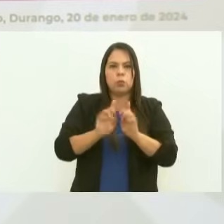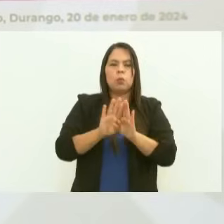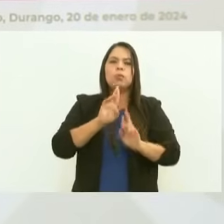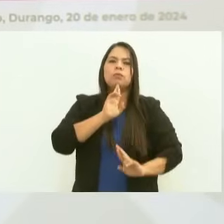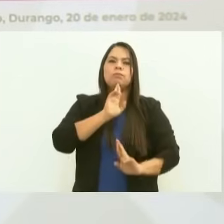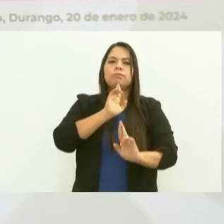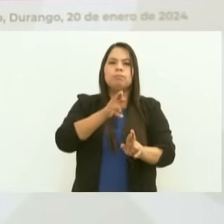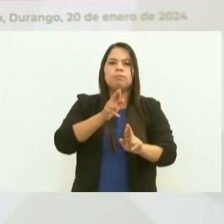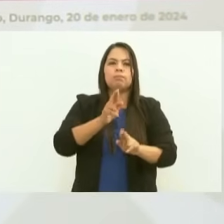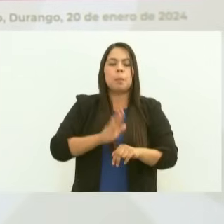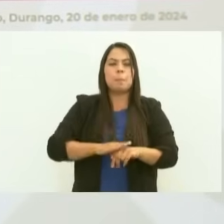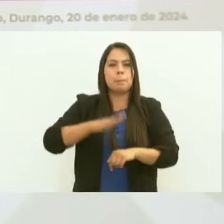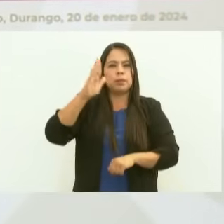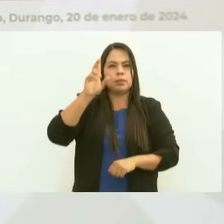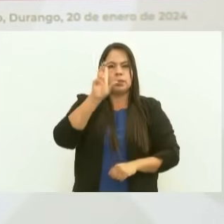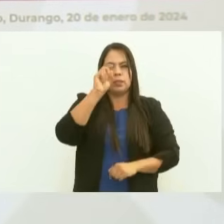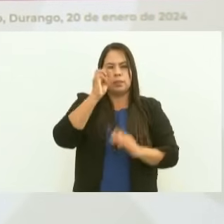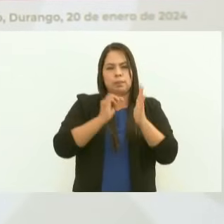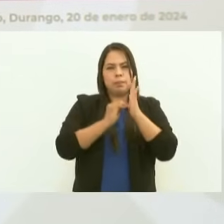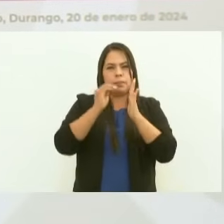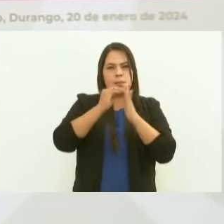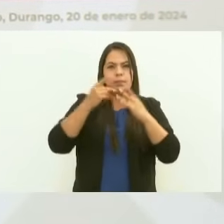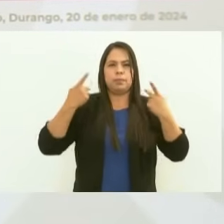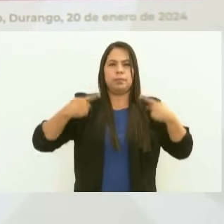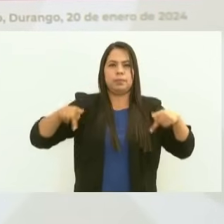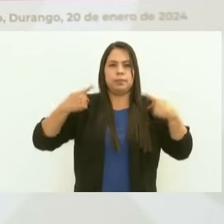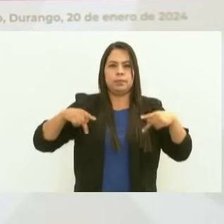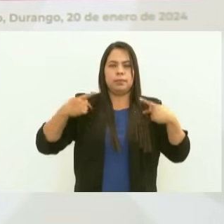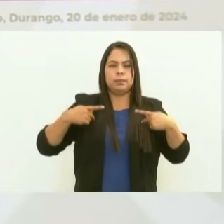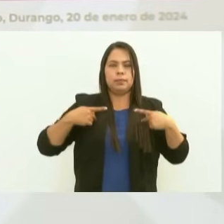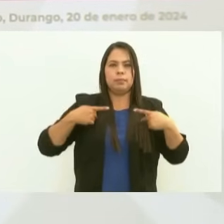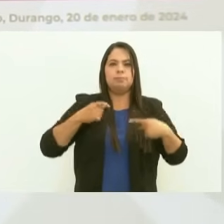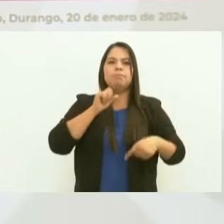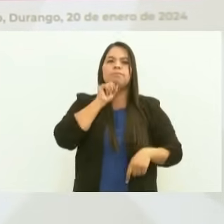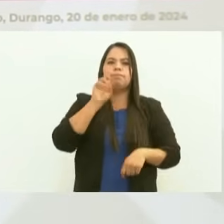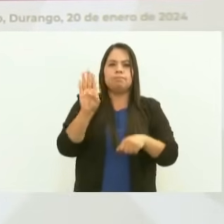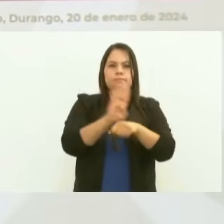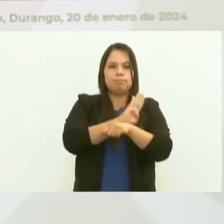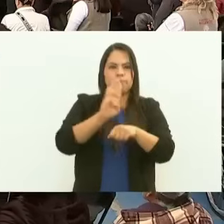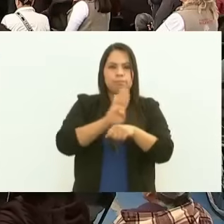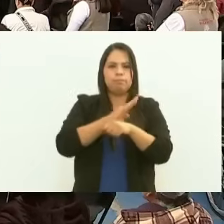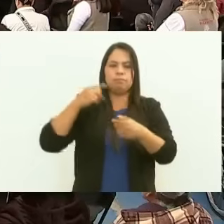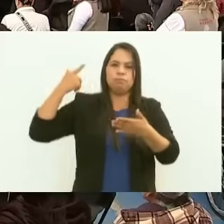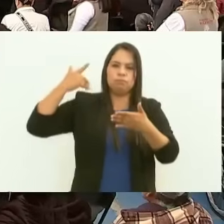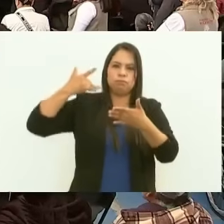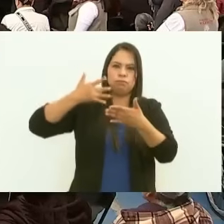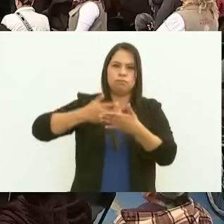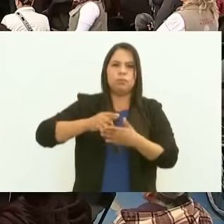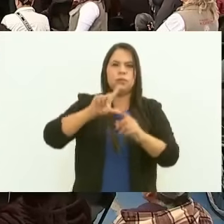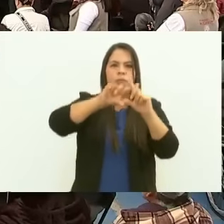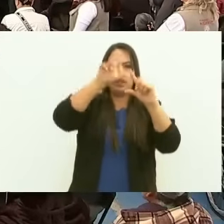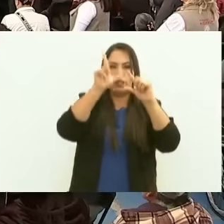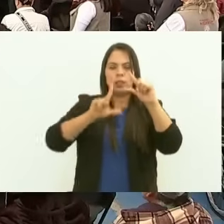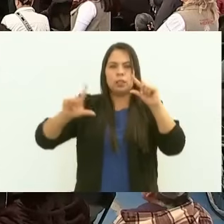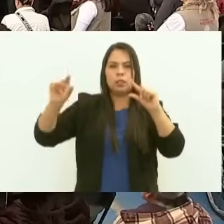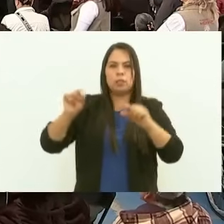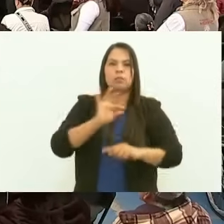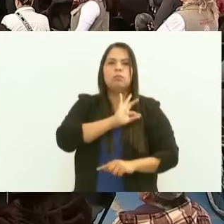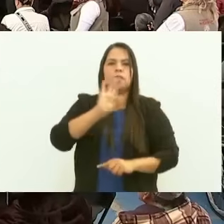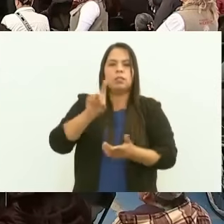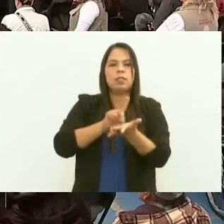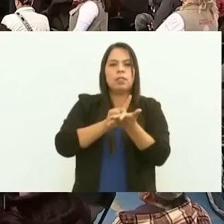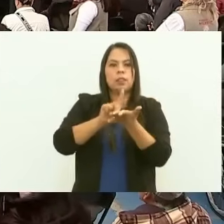resultado, más de 30 millones de personas son beneficiadas a lo largo del país con lo que por derecho